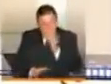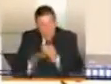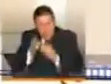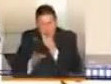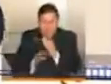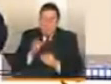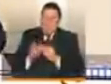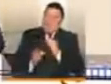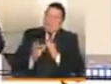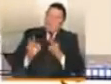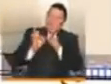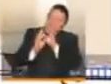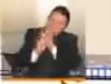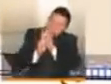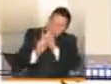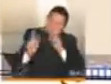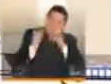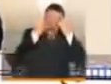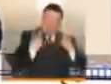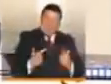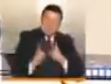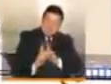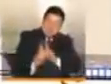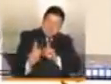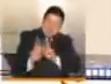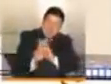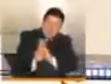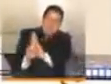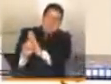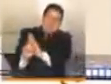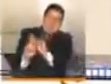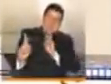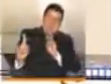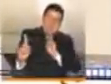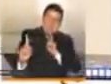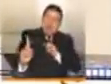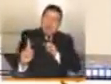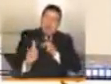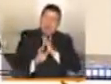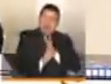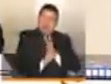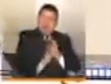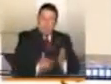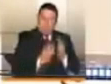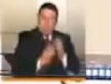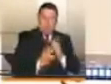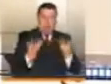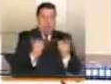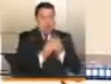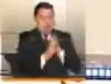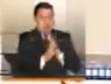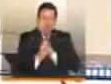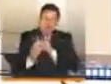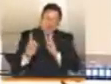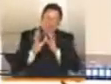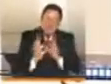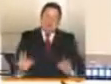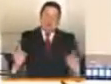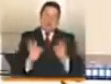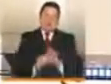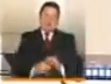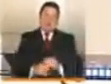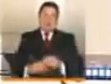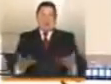distanciamiento físico es importante para protegernos y proteger a los demás y también es importante que los